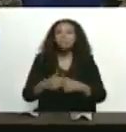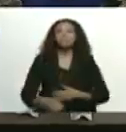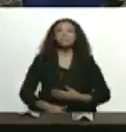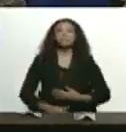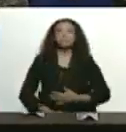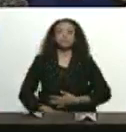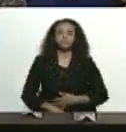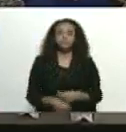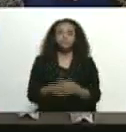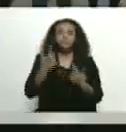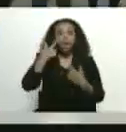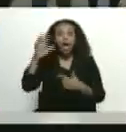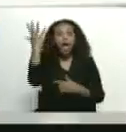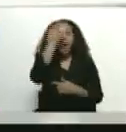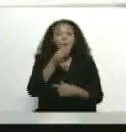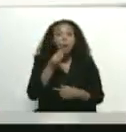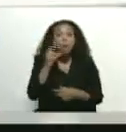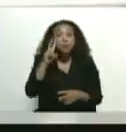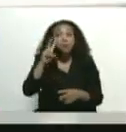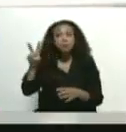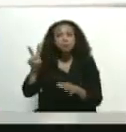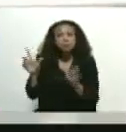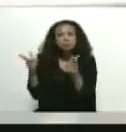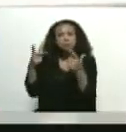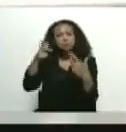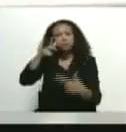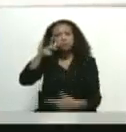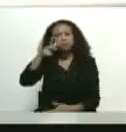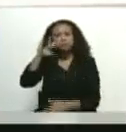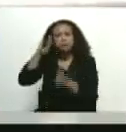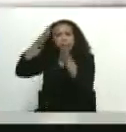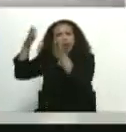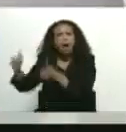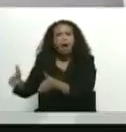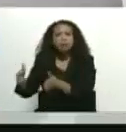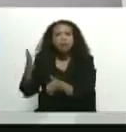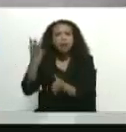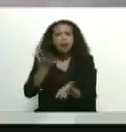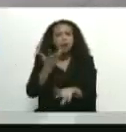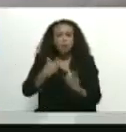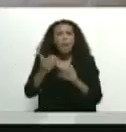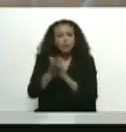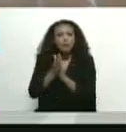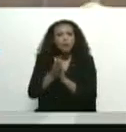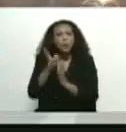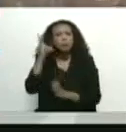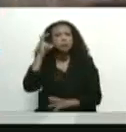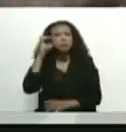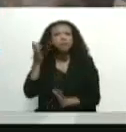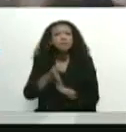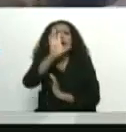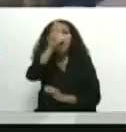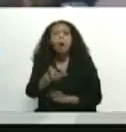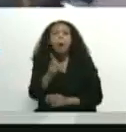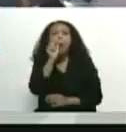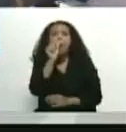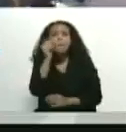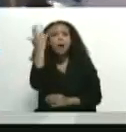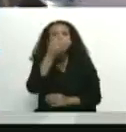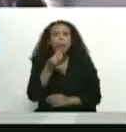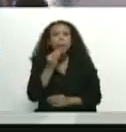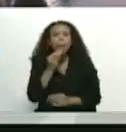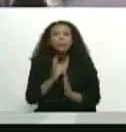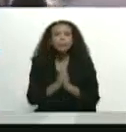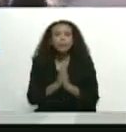Ahí veo que hay un joven, un muchacho, bueno, dale la palabra para escucharlo. Dime tu nombre.